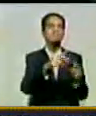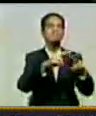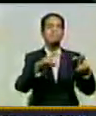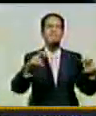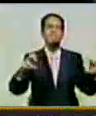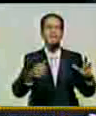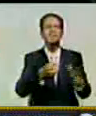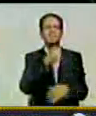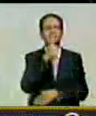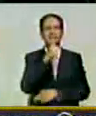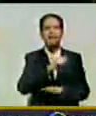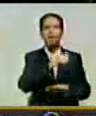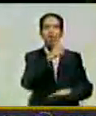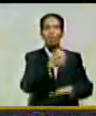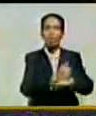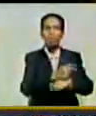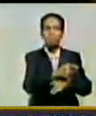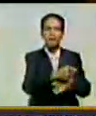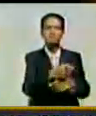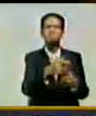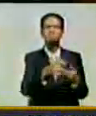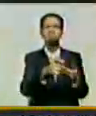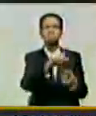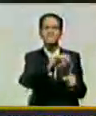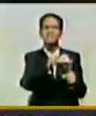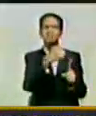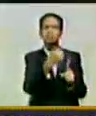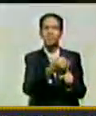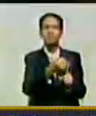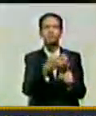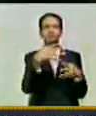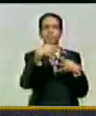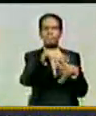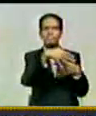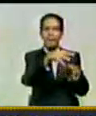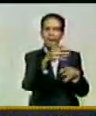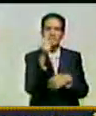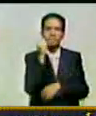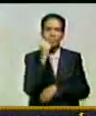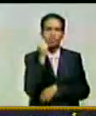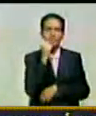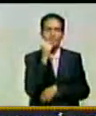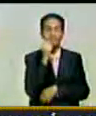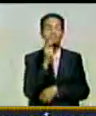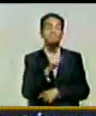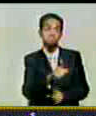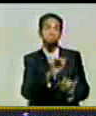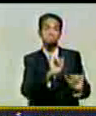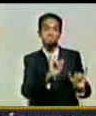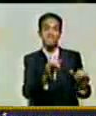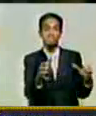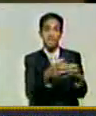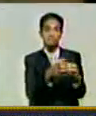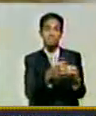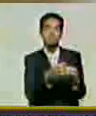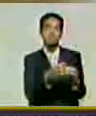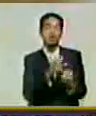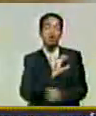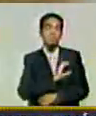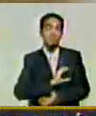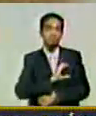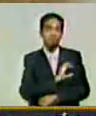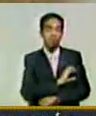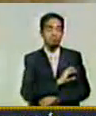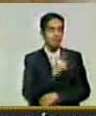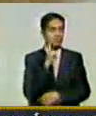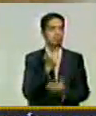año 2017, 2016, 2015 y 2014. Esa misma comisión, el día de hoy, estudiando cada uno de los casos